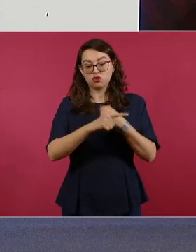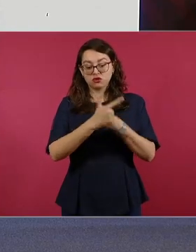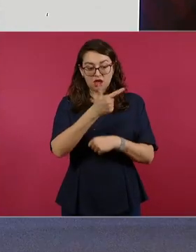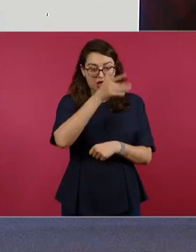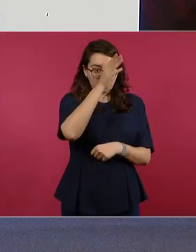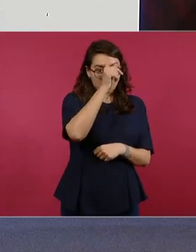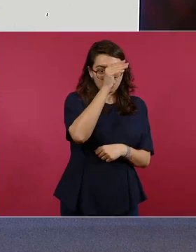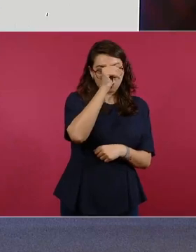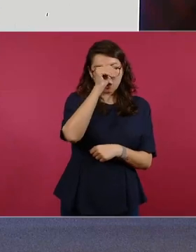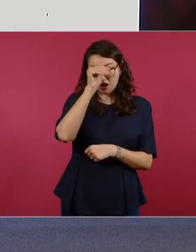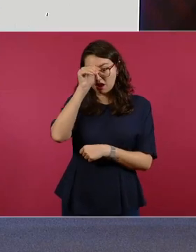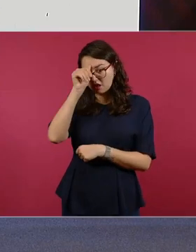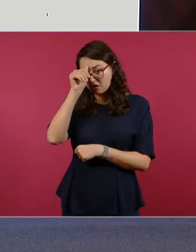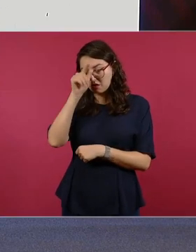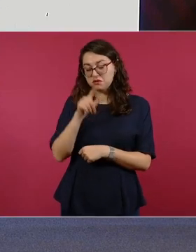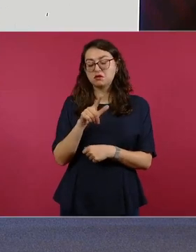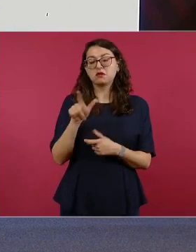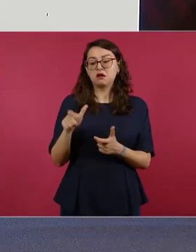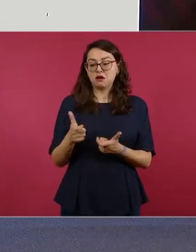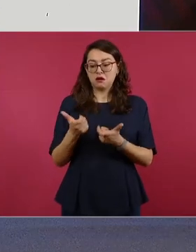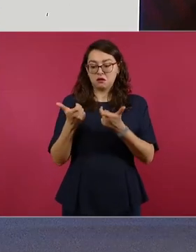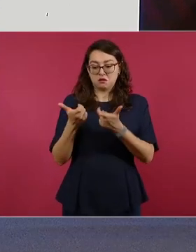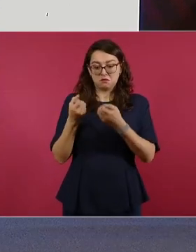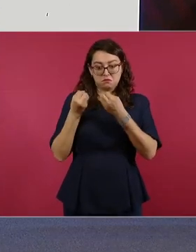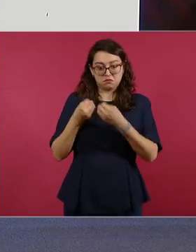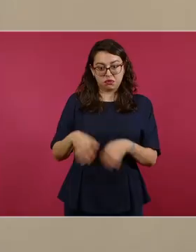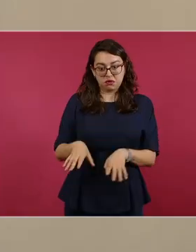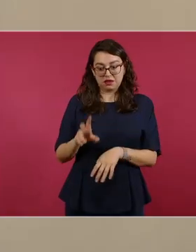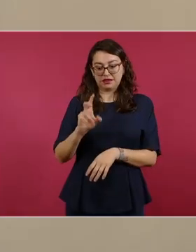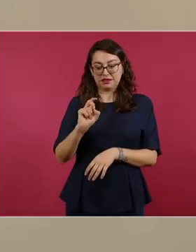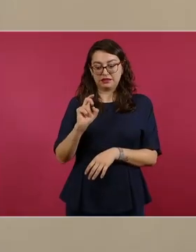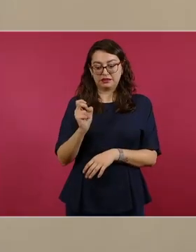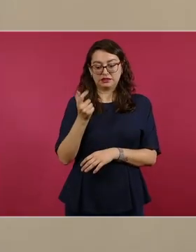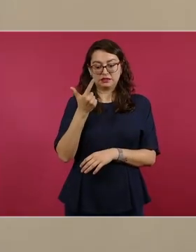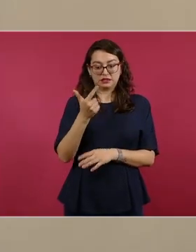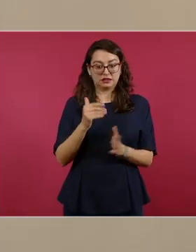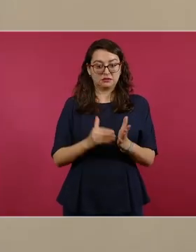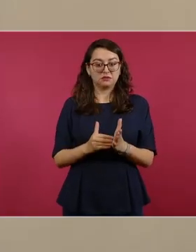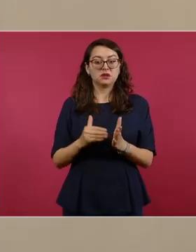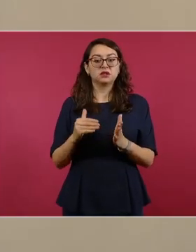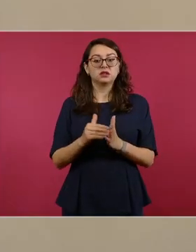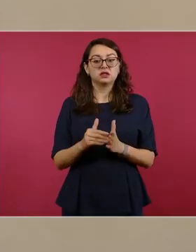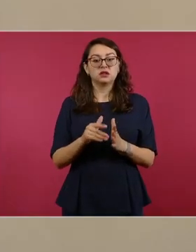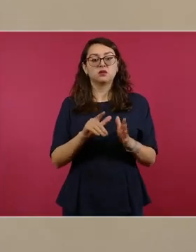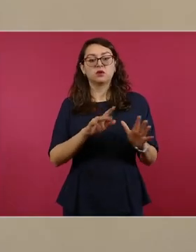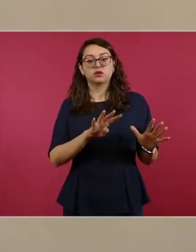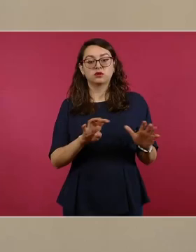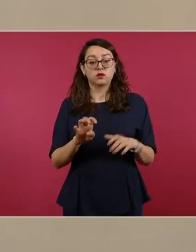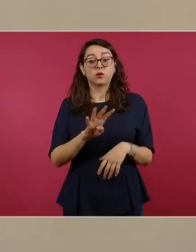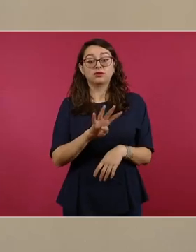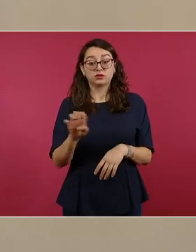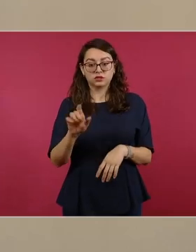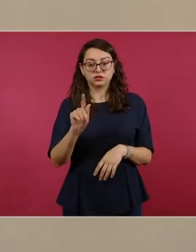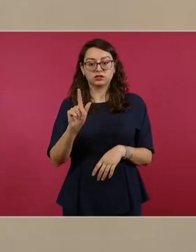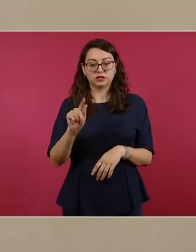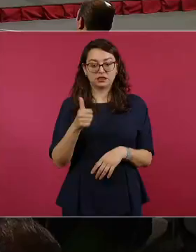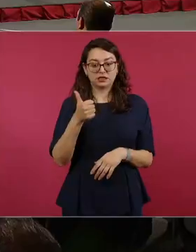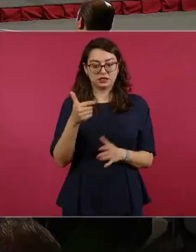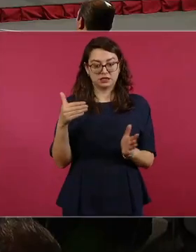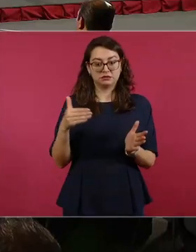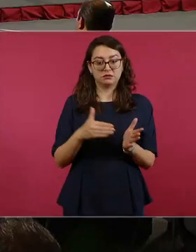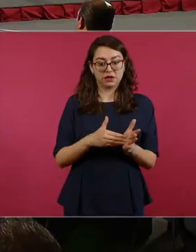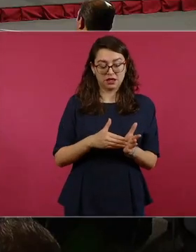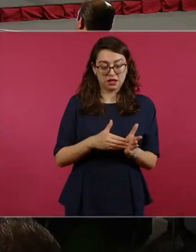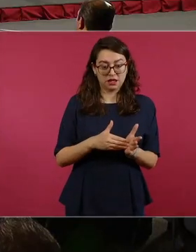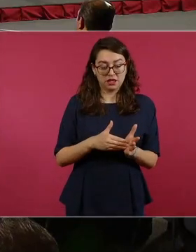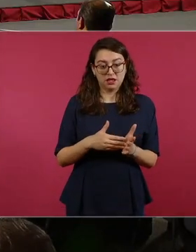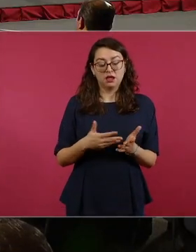ocasionaron un detrimento financiero al ayuntamiento por 37 millones 436 mil pesos. Y en cuanto